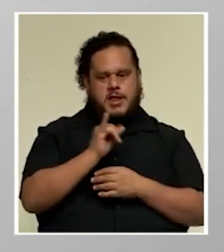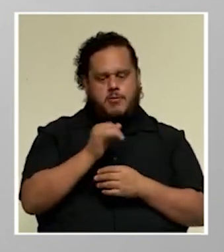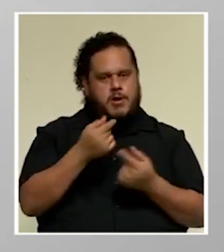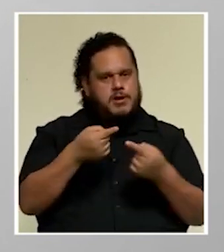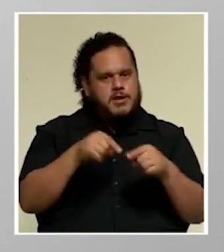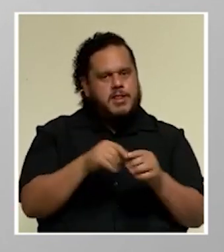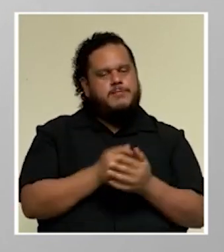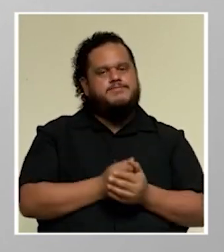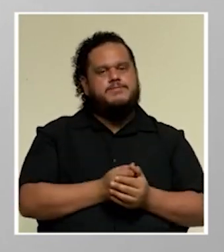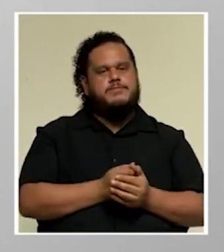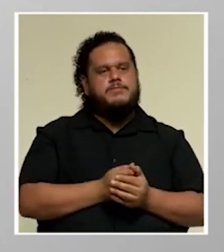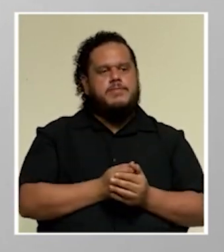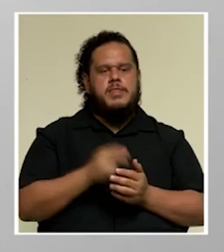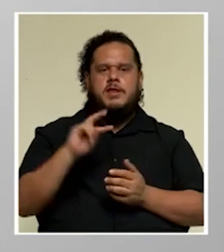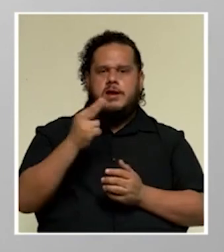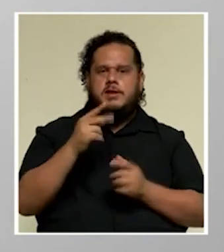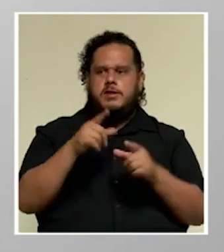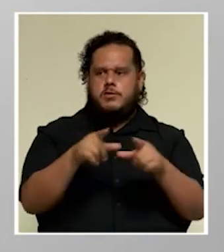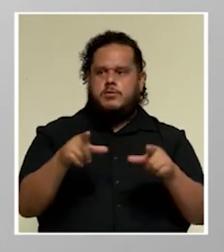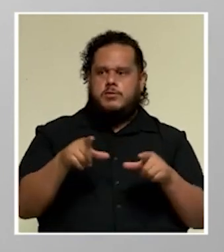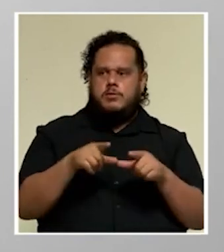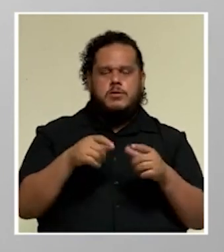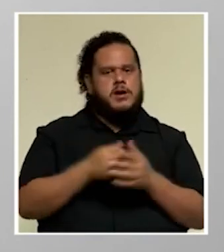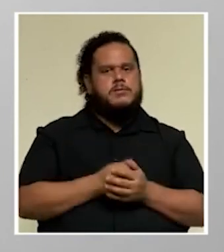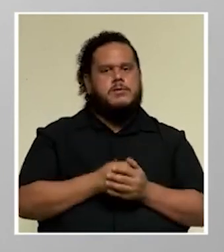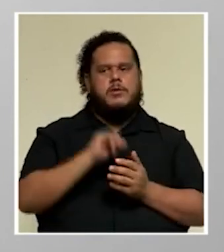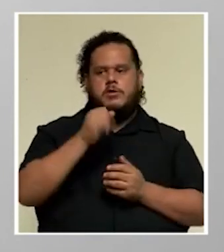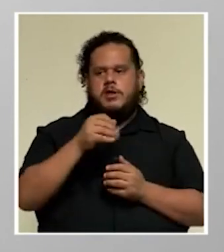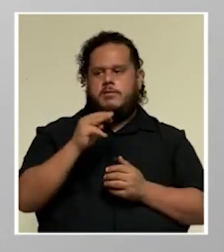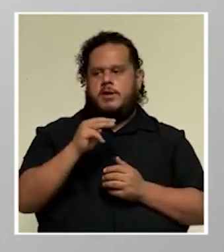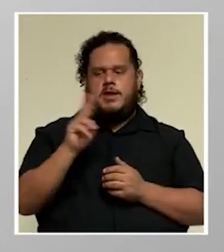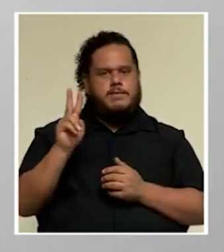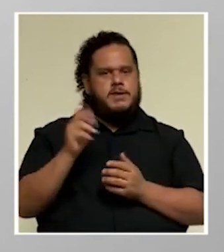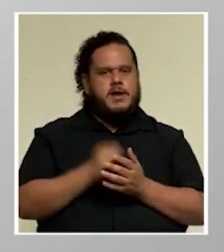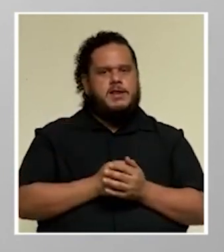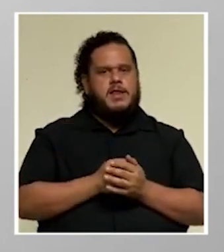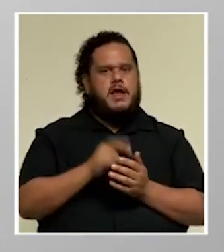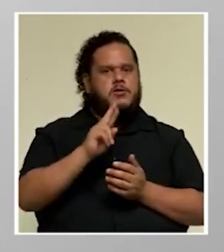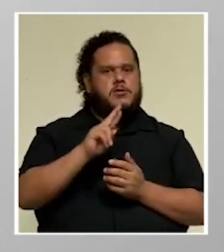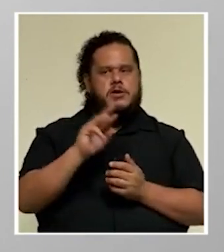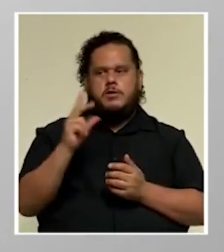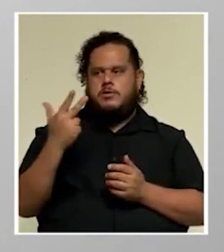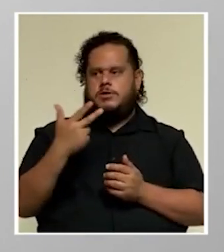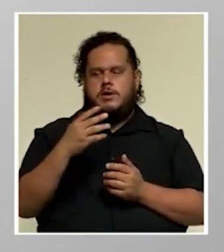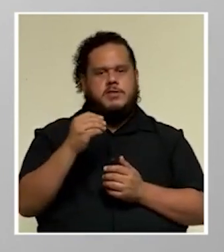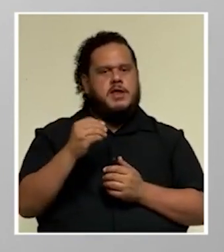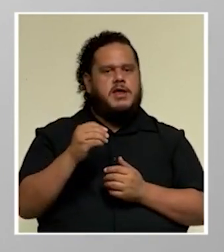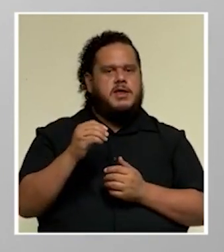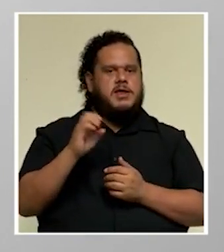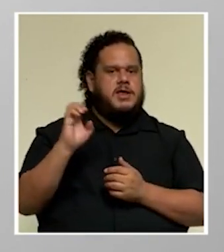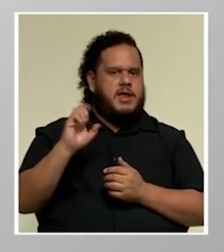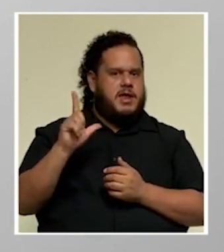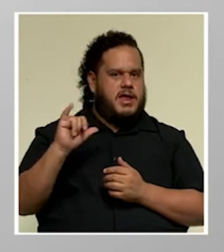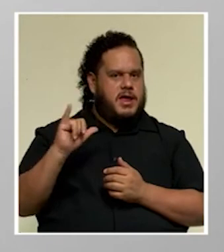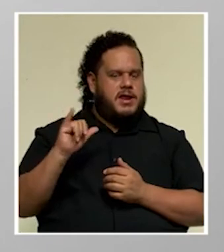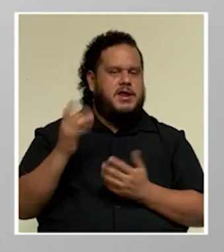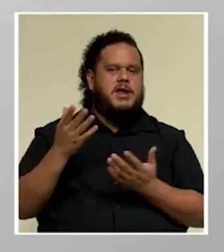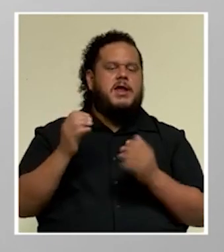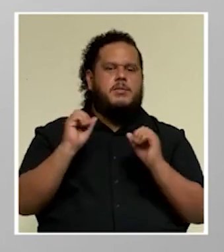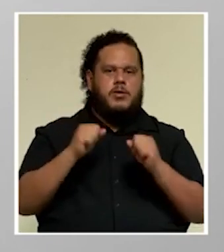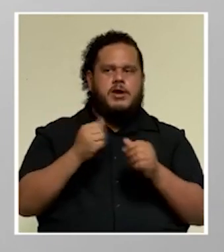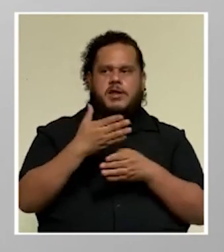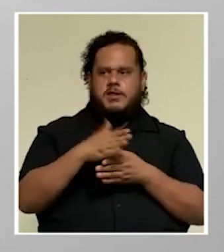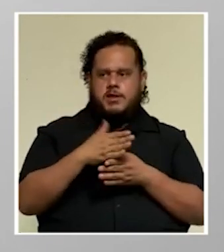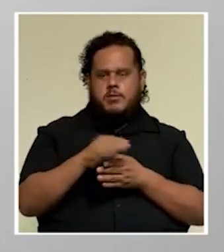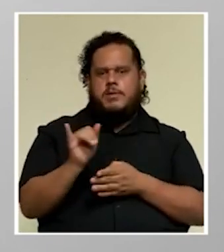da en el segundo lugar. José María Villalta, Rodrigo Chávez y Eliezer Feinstein podrían estar